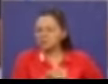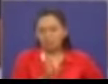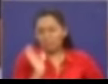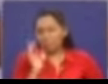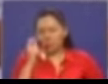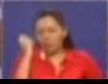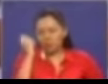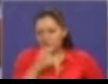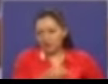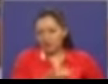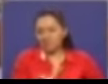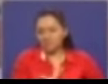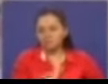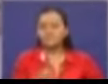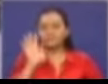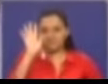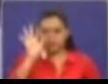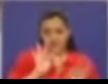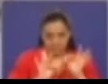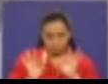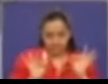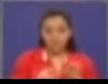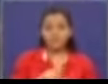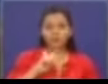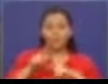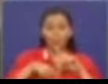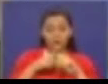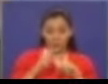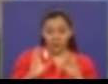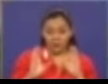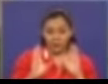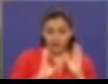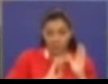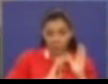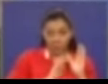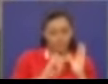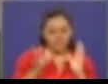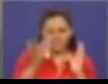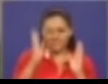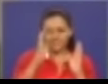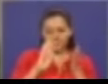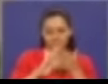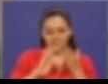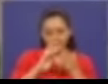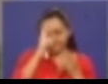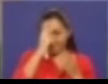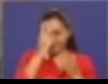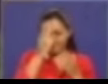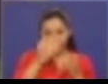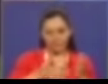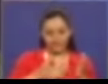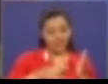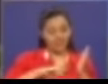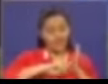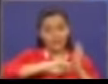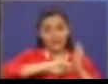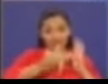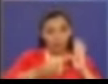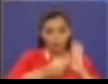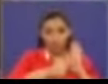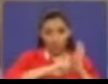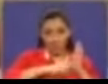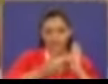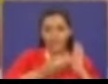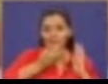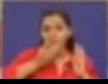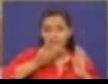con tecnología de punta ya podemos tener la mejor semilla para todos los productores de papa del país